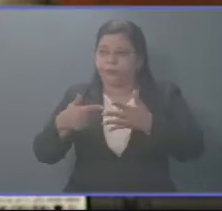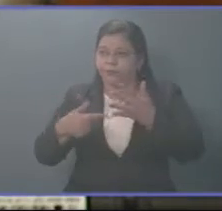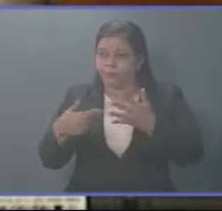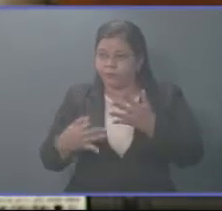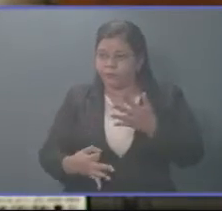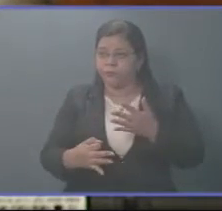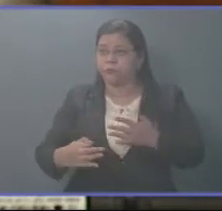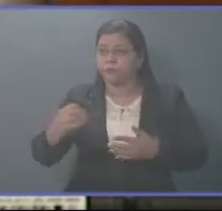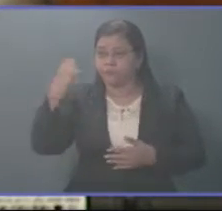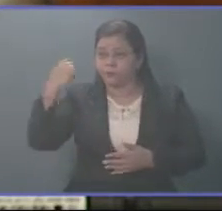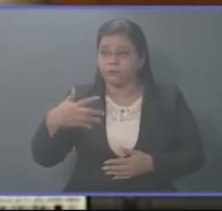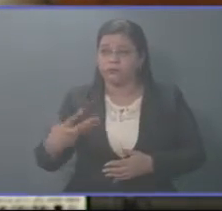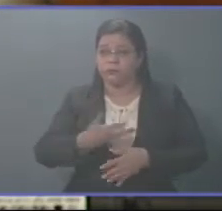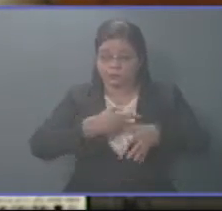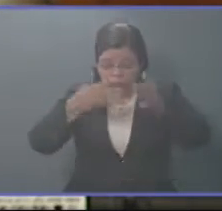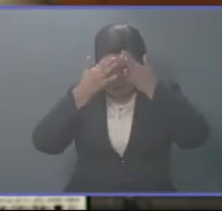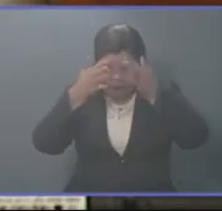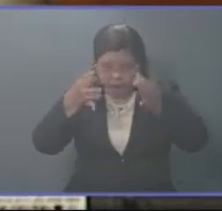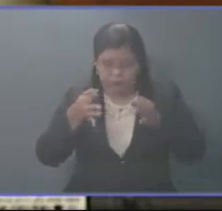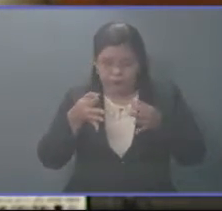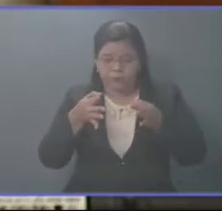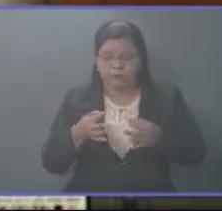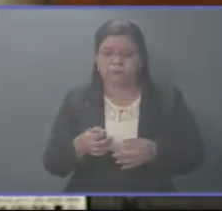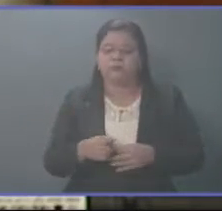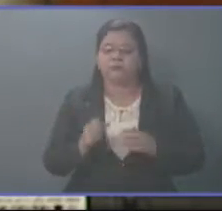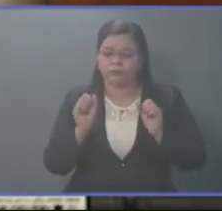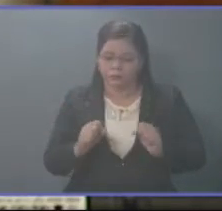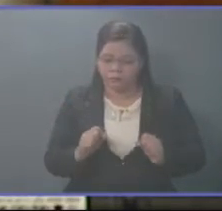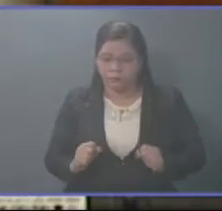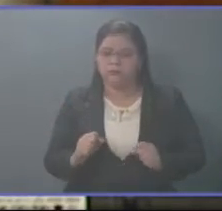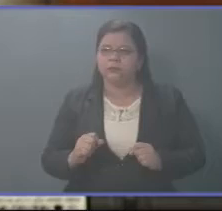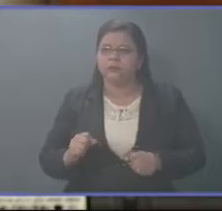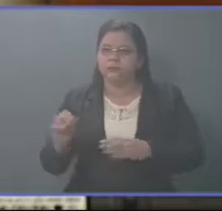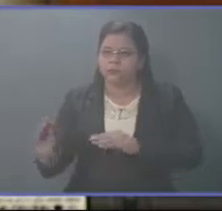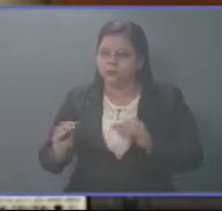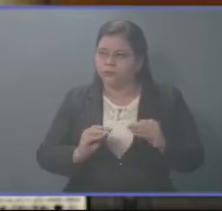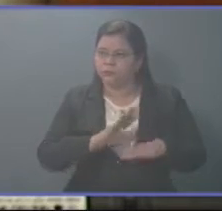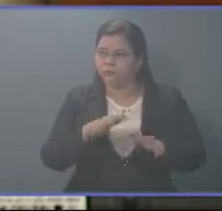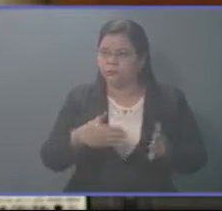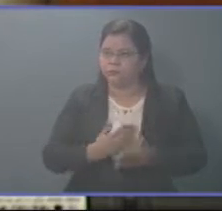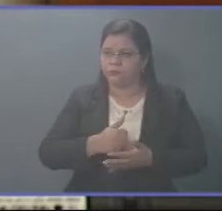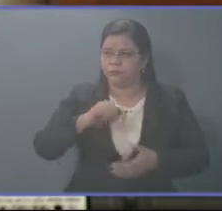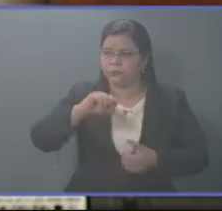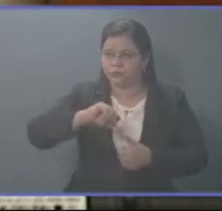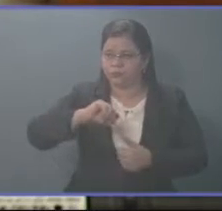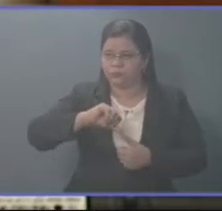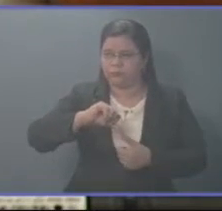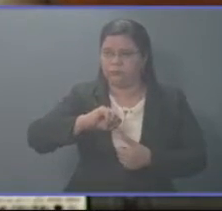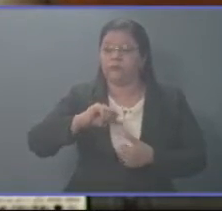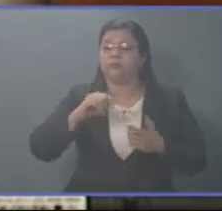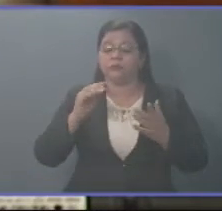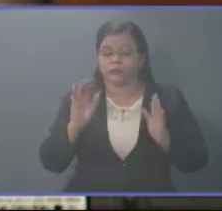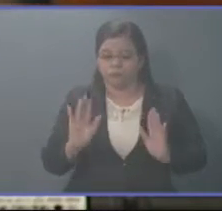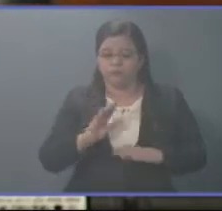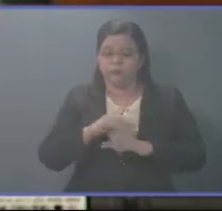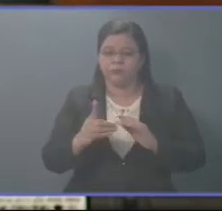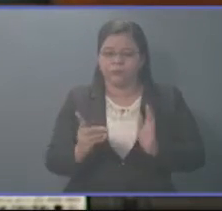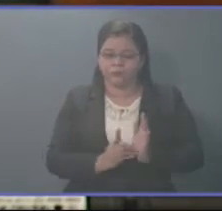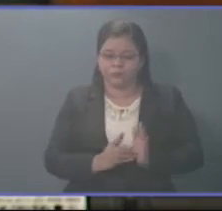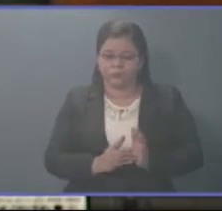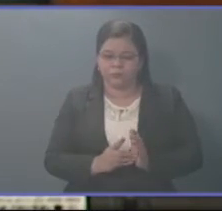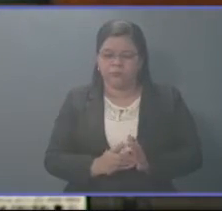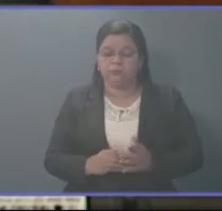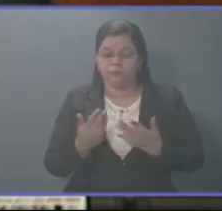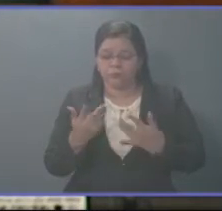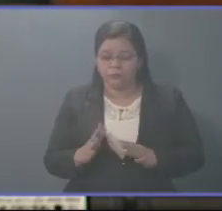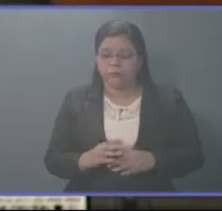es importante que las decisiones del Parlacen se vuelvan vinculantes para toda Centroamérica y que obviamente los diputados que logren